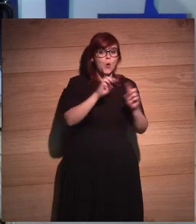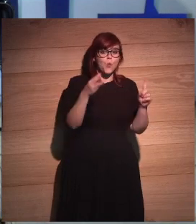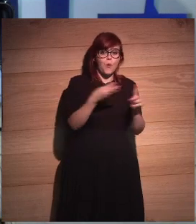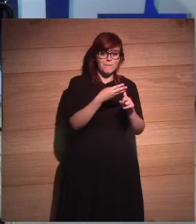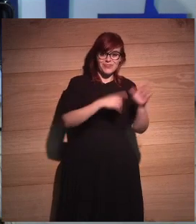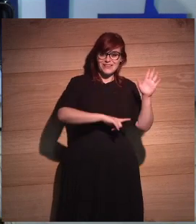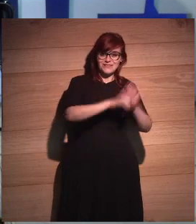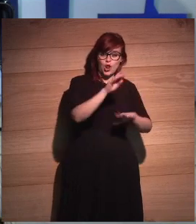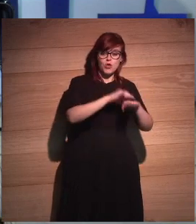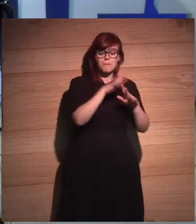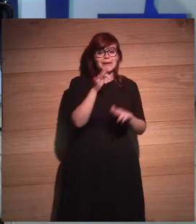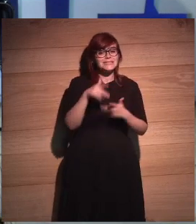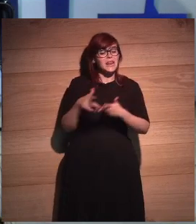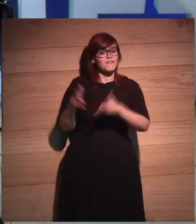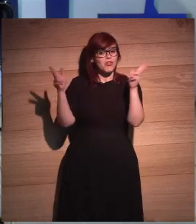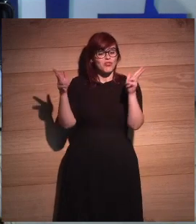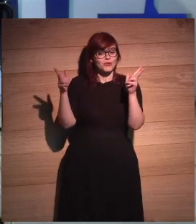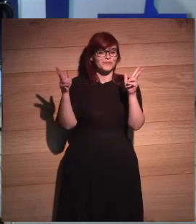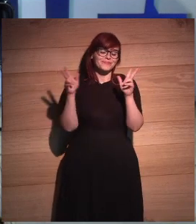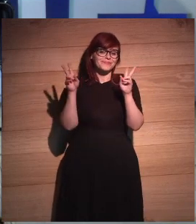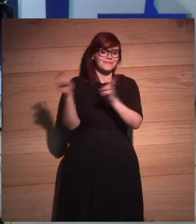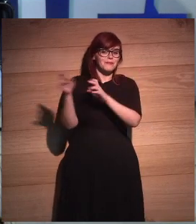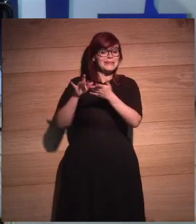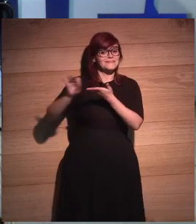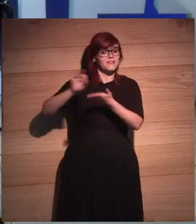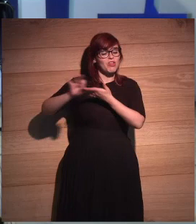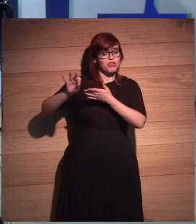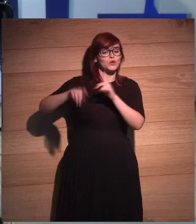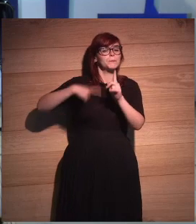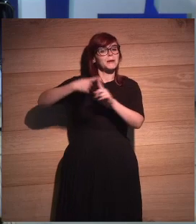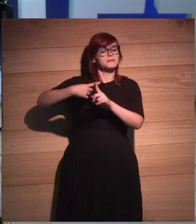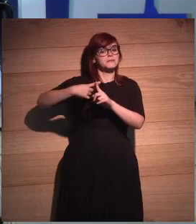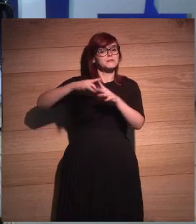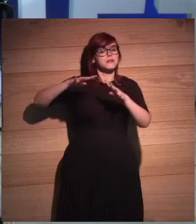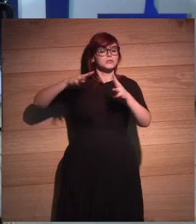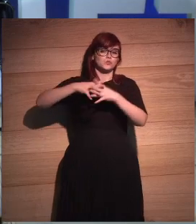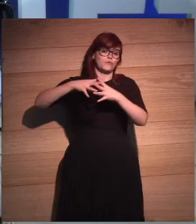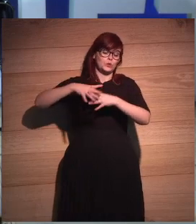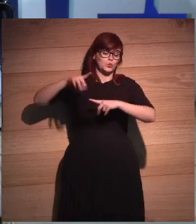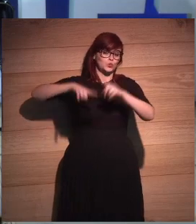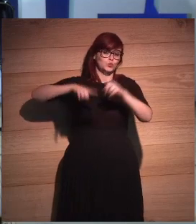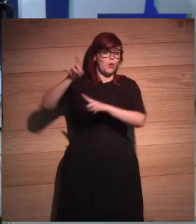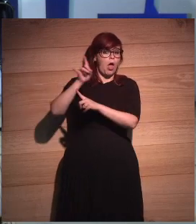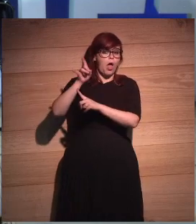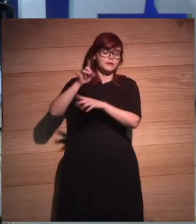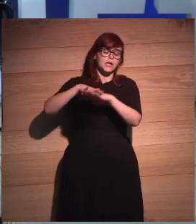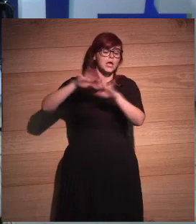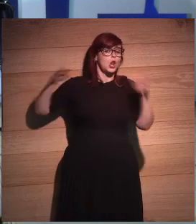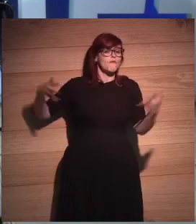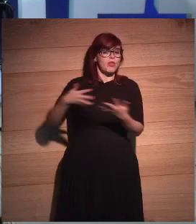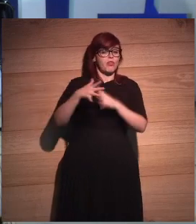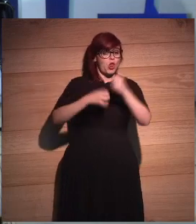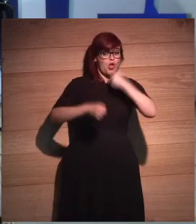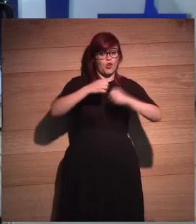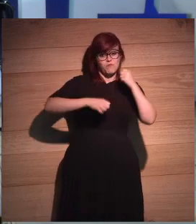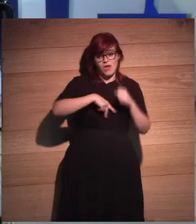al mismo tiempo de la liberalización de los servicios y de las infraestructuras y la globalización